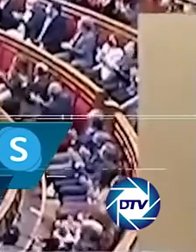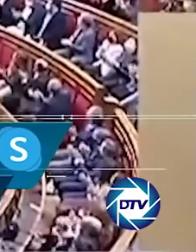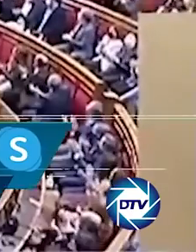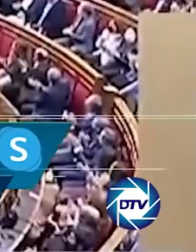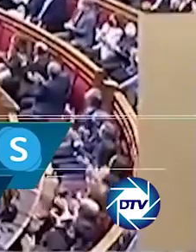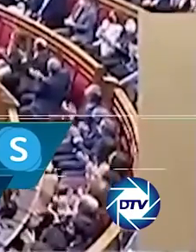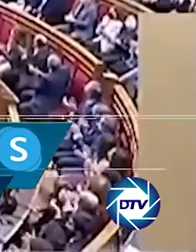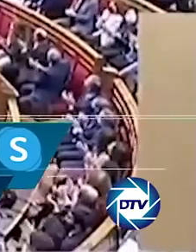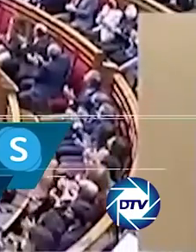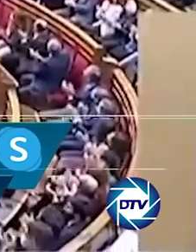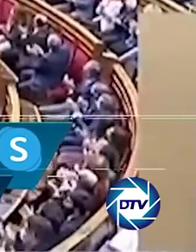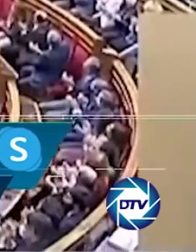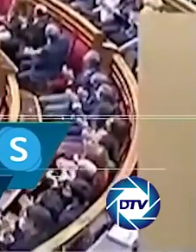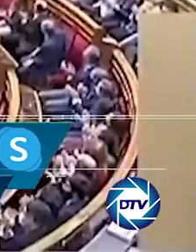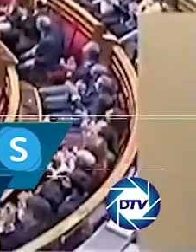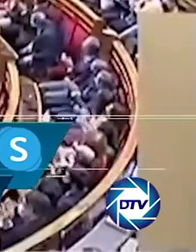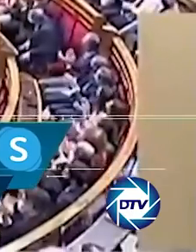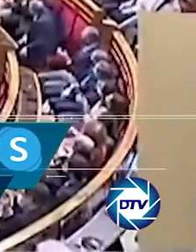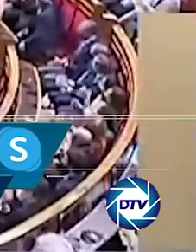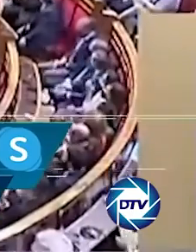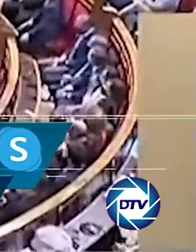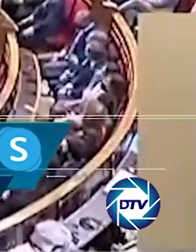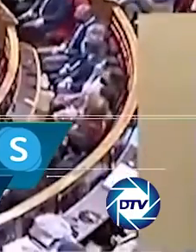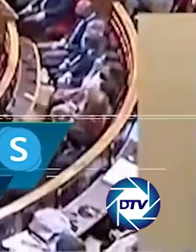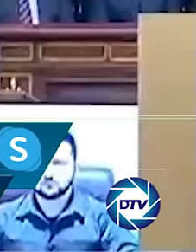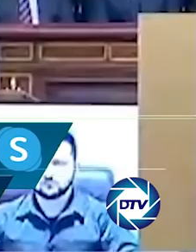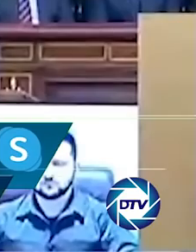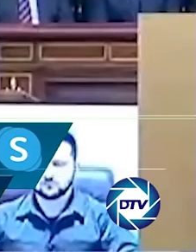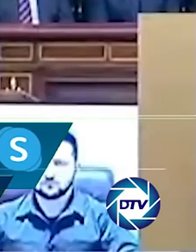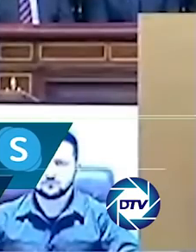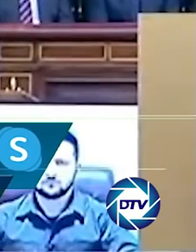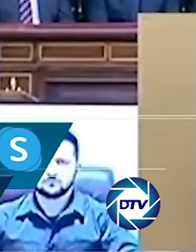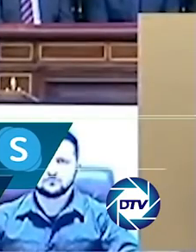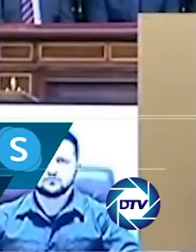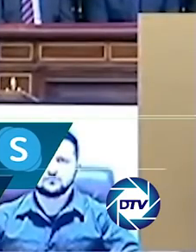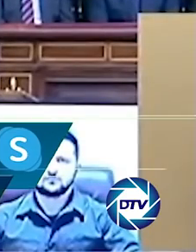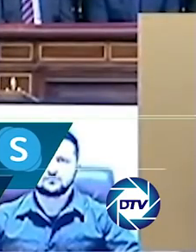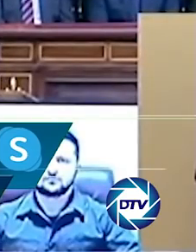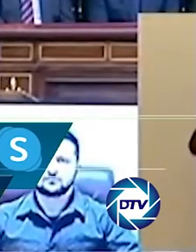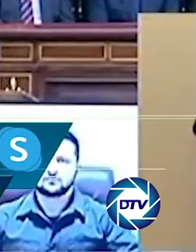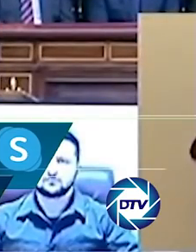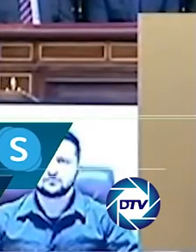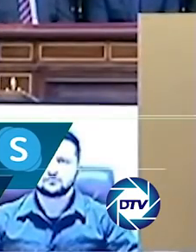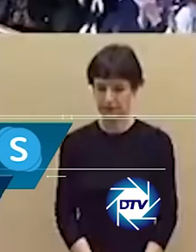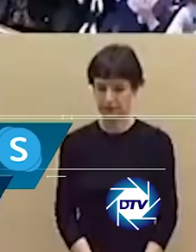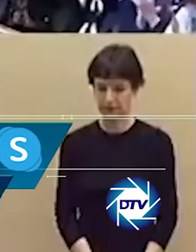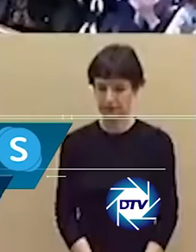vivir que hemos tenido nosotros hasta ahora y que queremos preservar. Uh-huh.